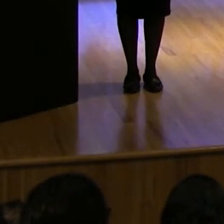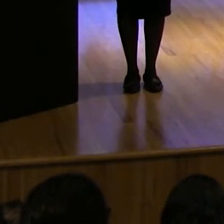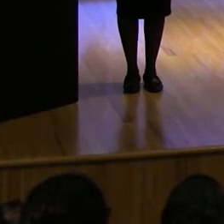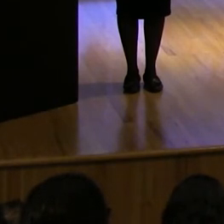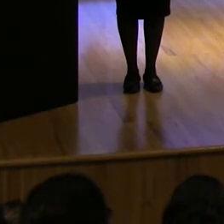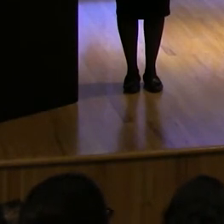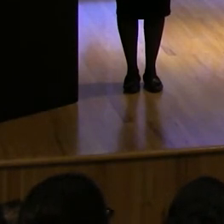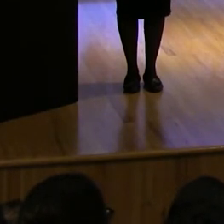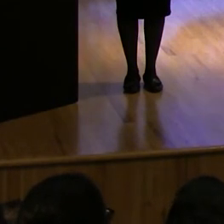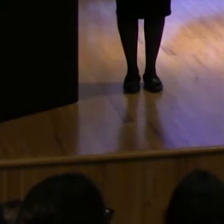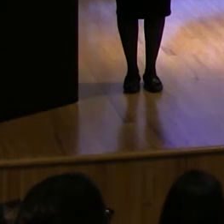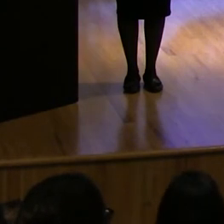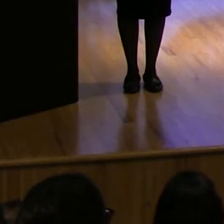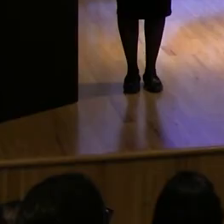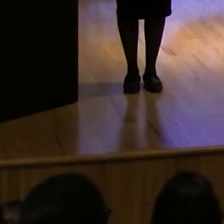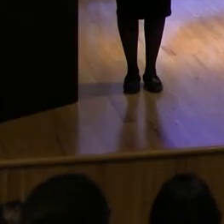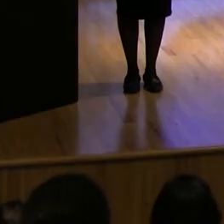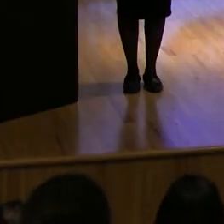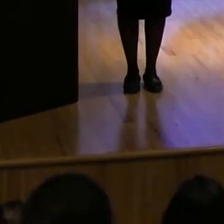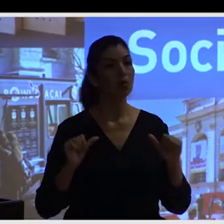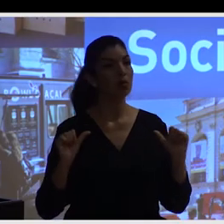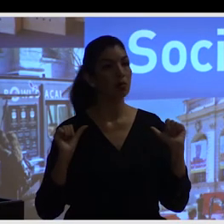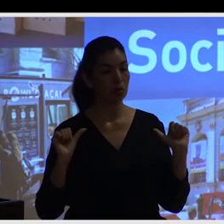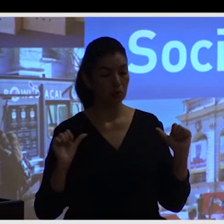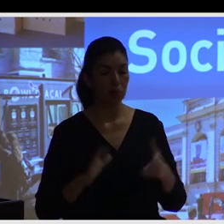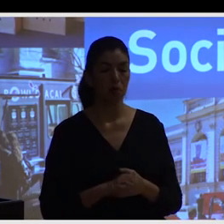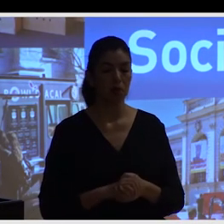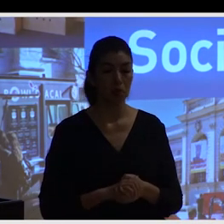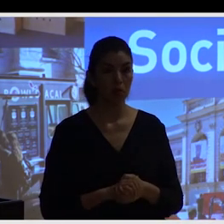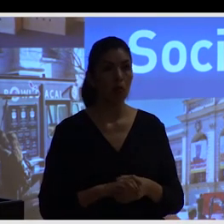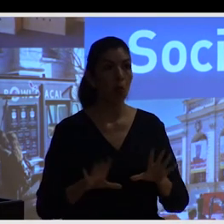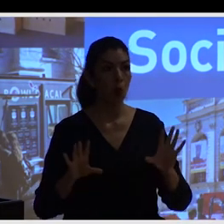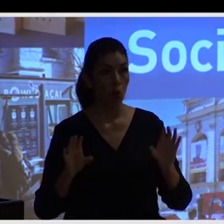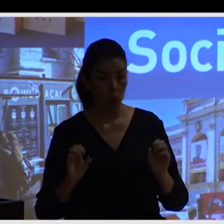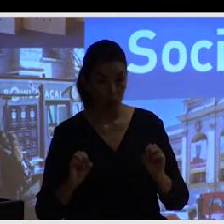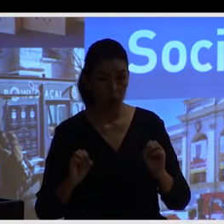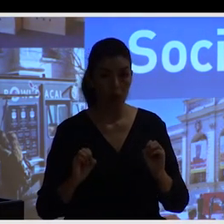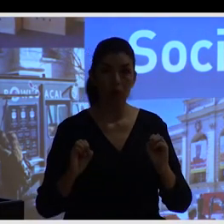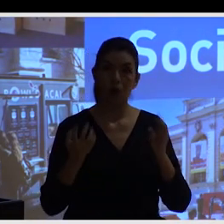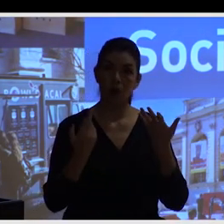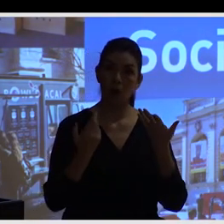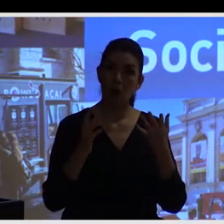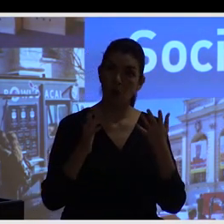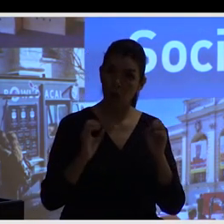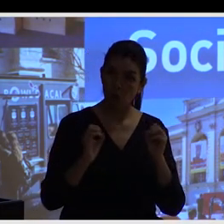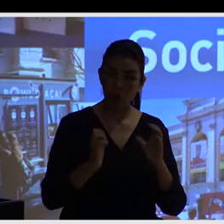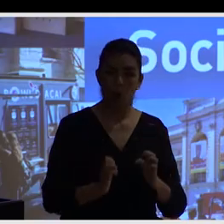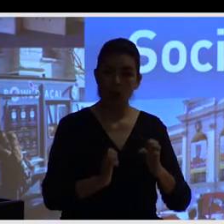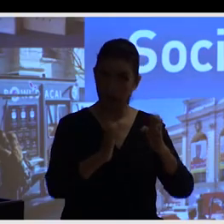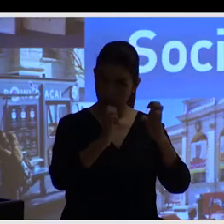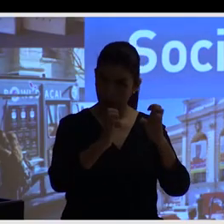trabajamos muchos con instalaciones que en muchos casos son a medio camino entre una instalación de arte y